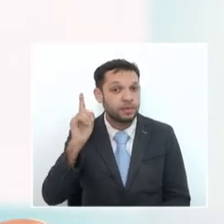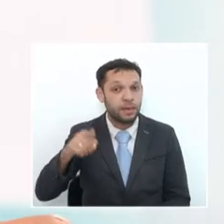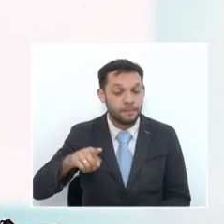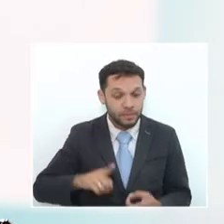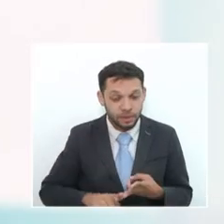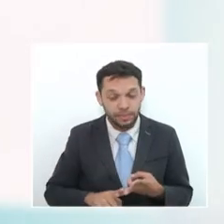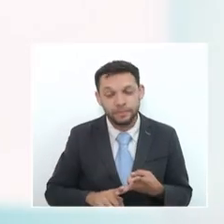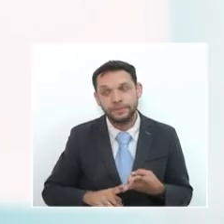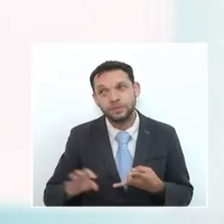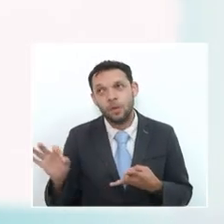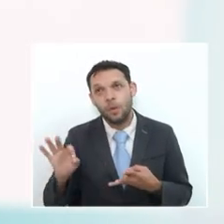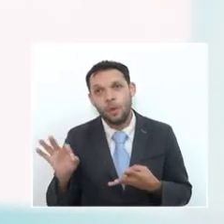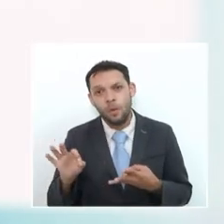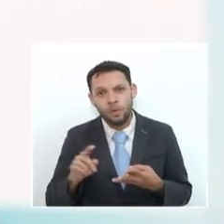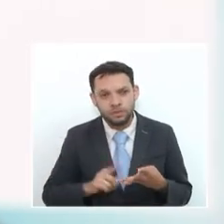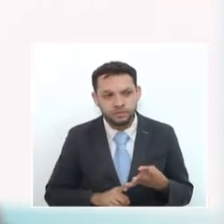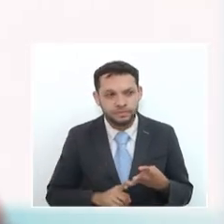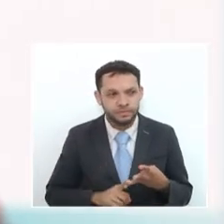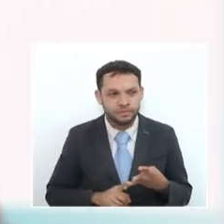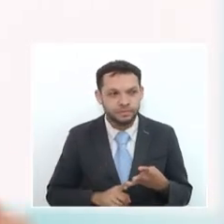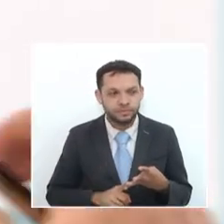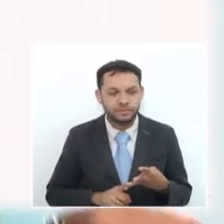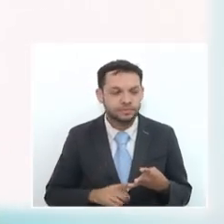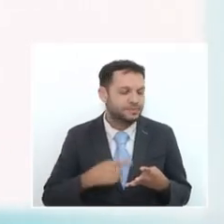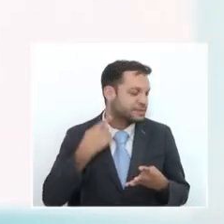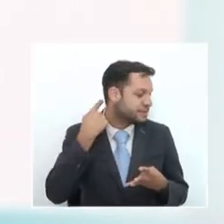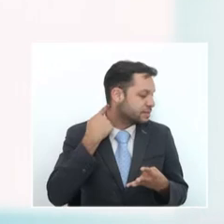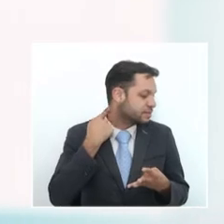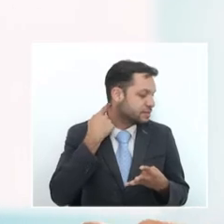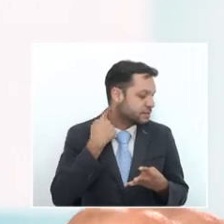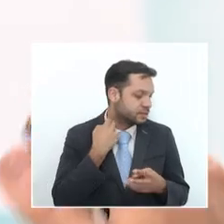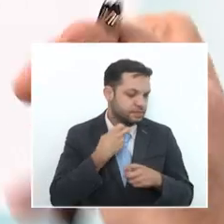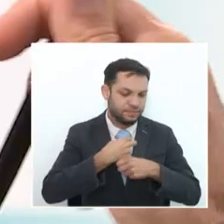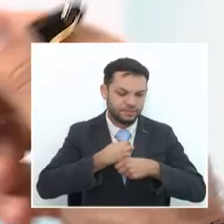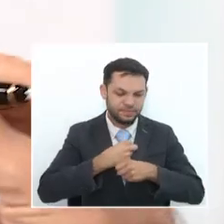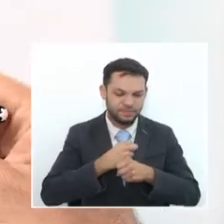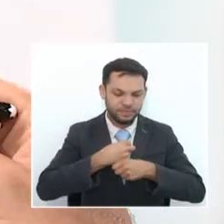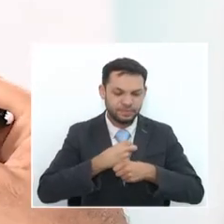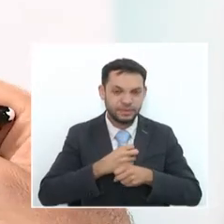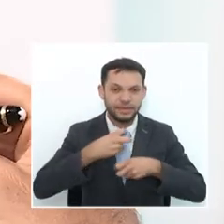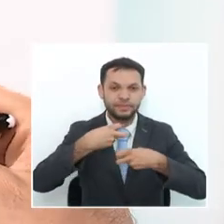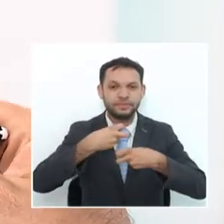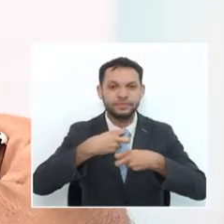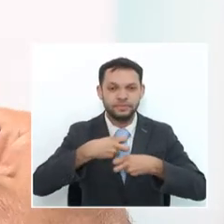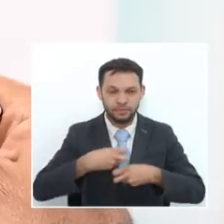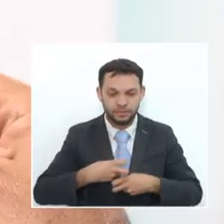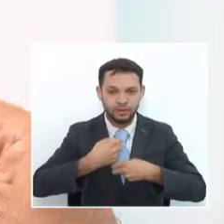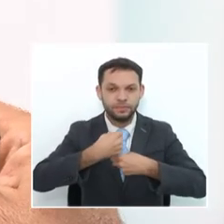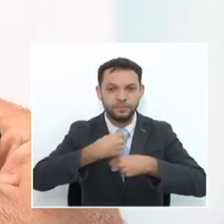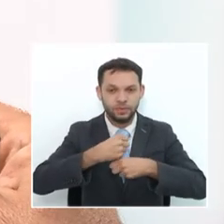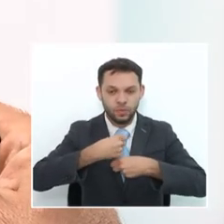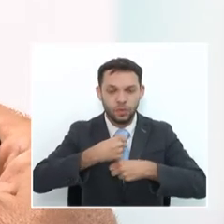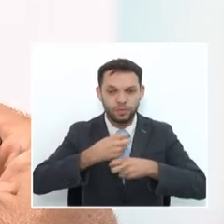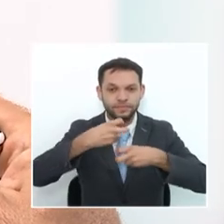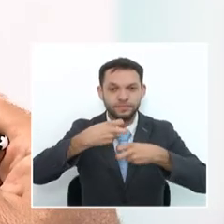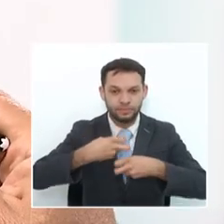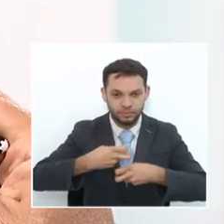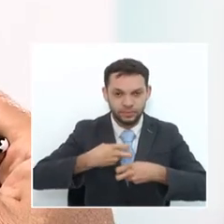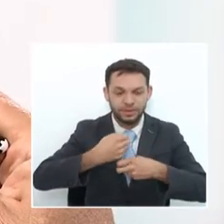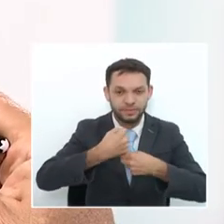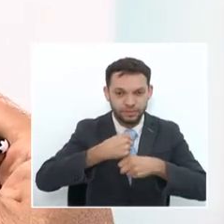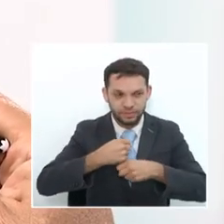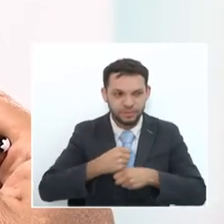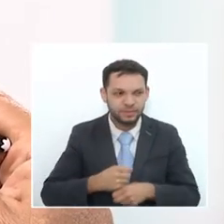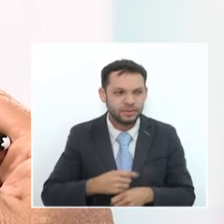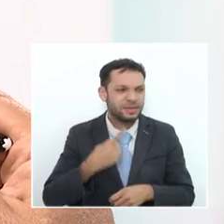que tenga un problema a nivel cervical. Ojo con esto. Que estos problemas acá dan